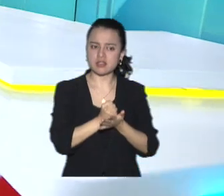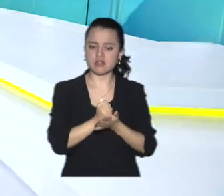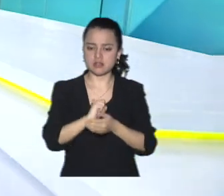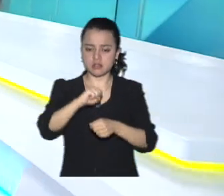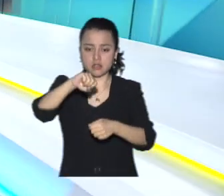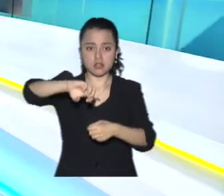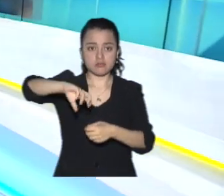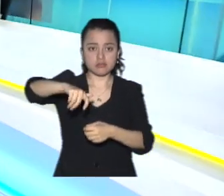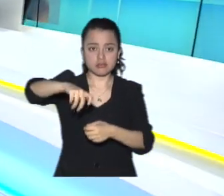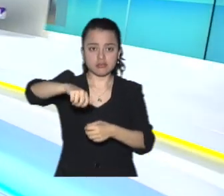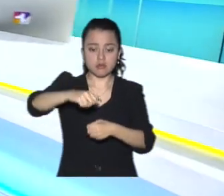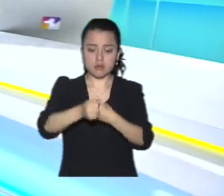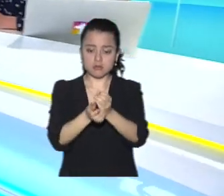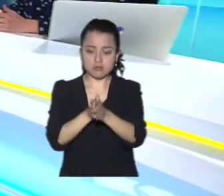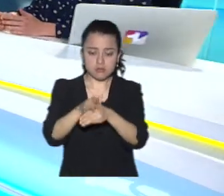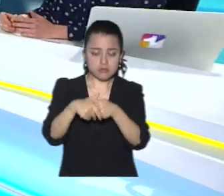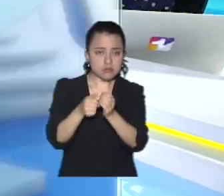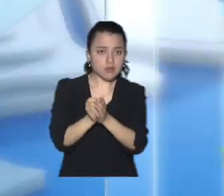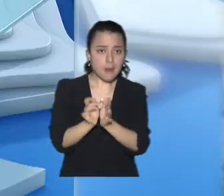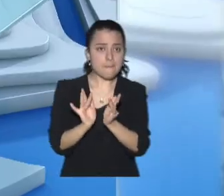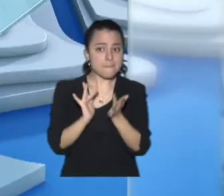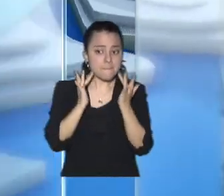reporte desde la capital del Atlántico. Jorge.